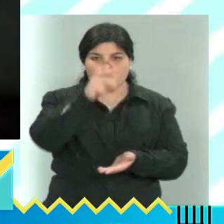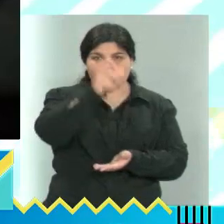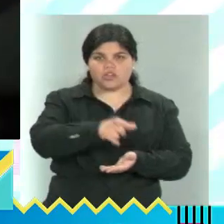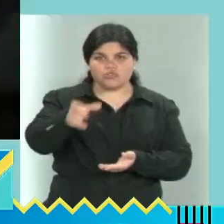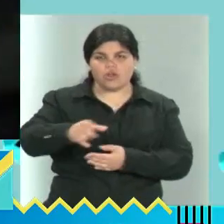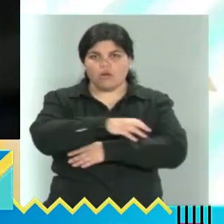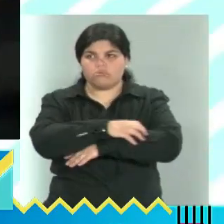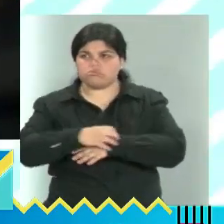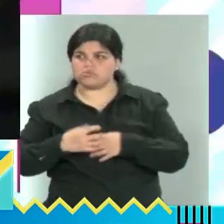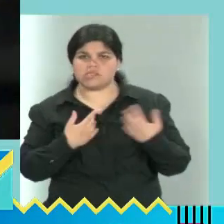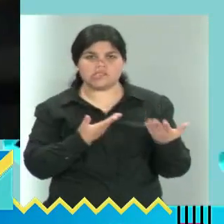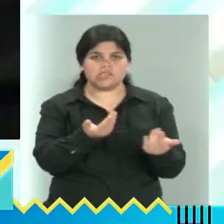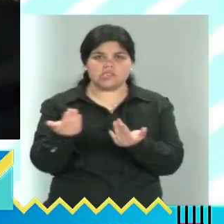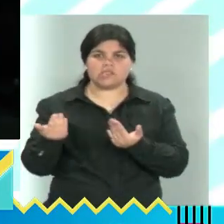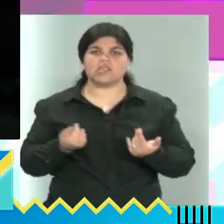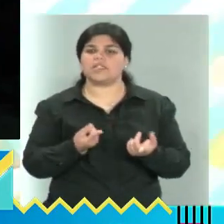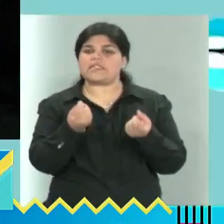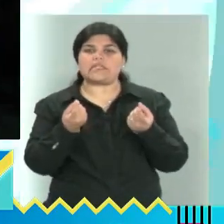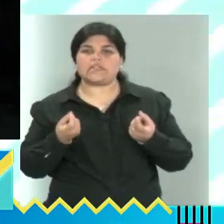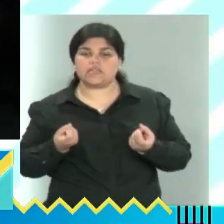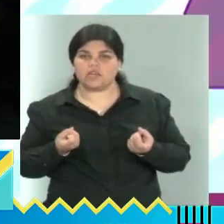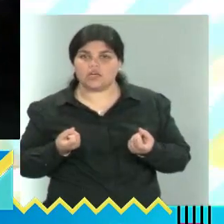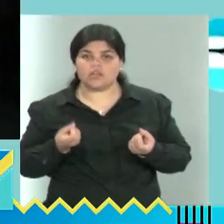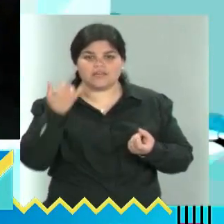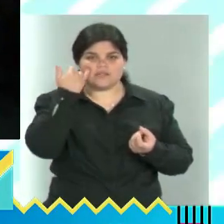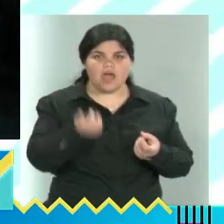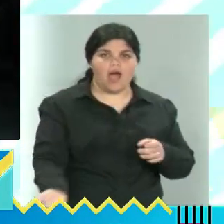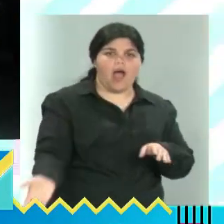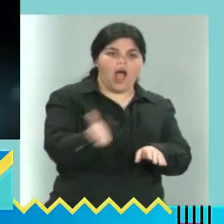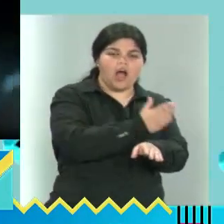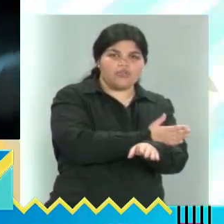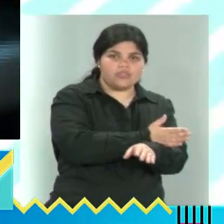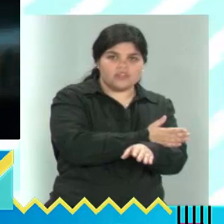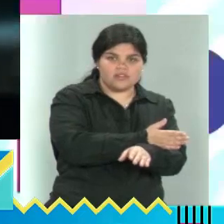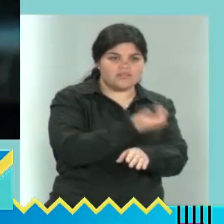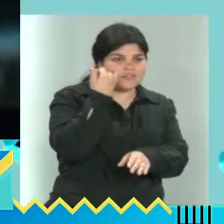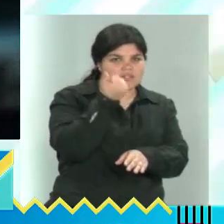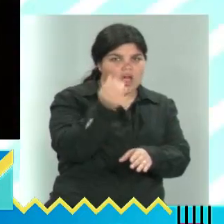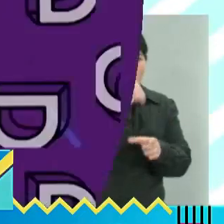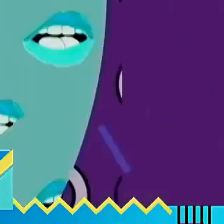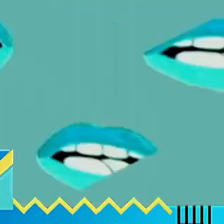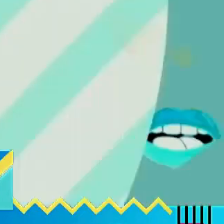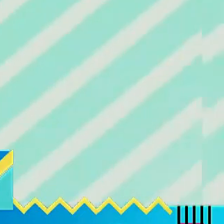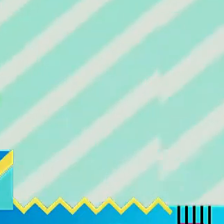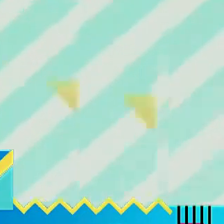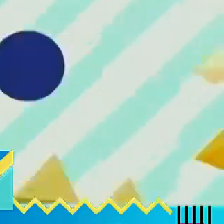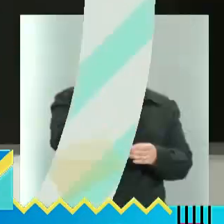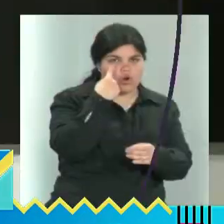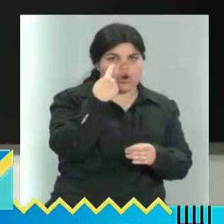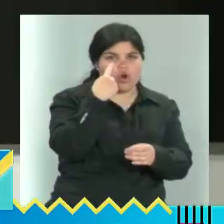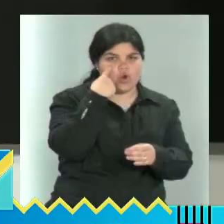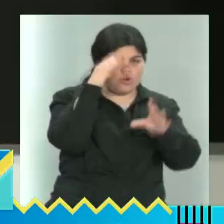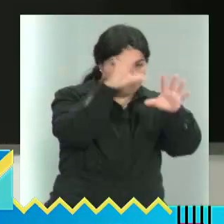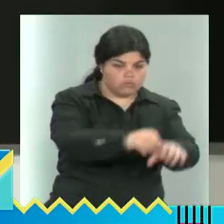vulnerabilidad, y bueno, y ya habiendo estado en las redes es más fácil que sea captada nuevamente. Bien, y vamos a un